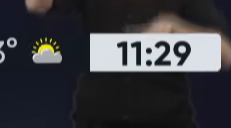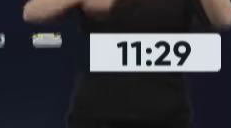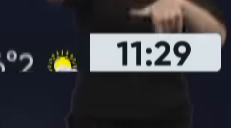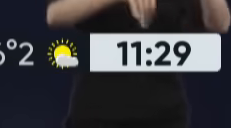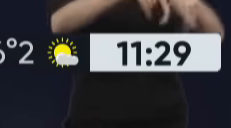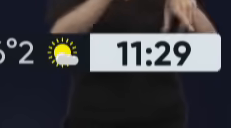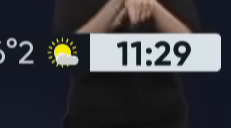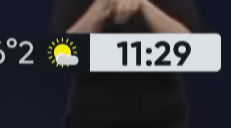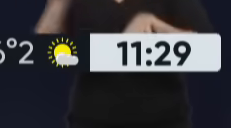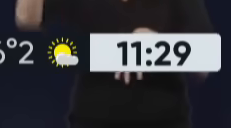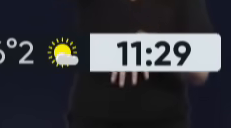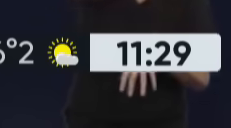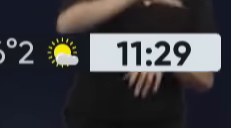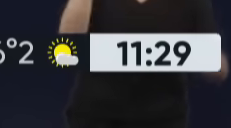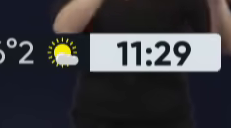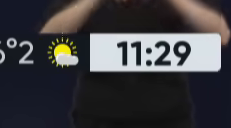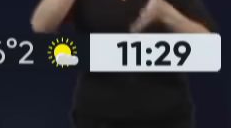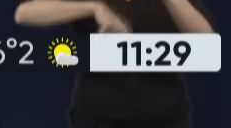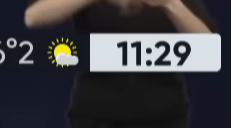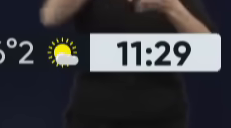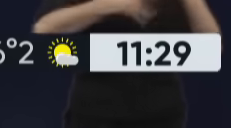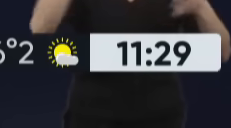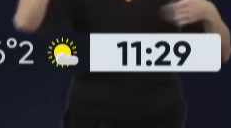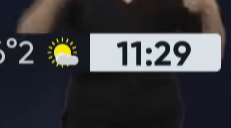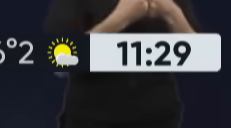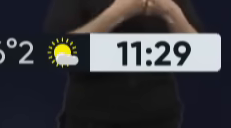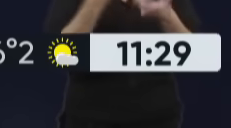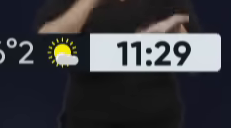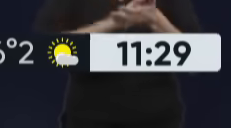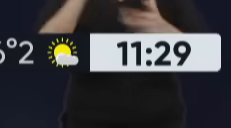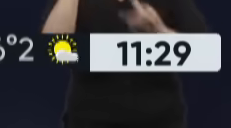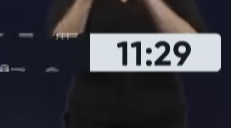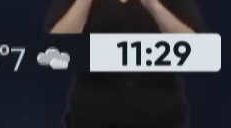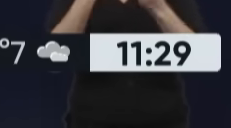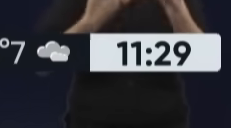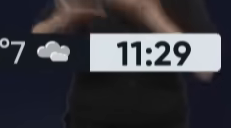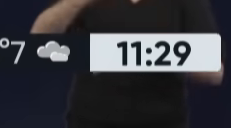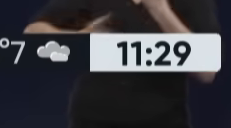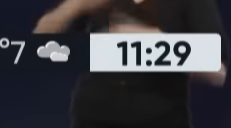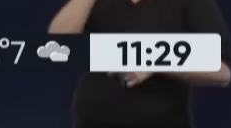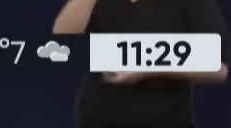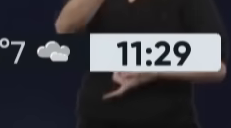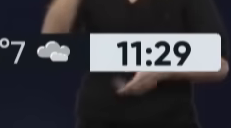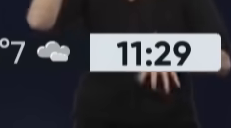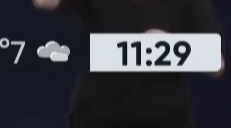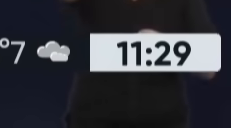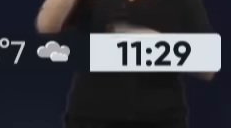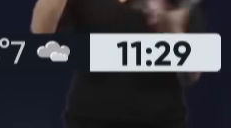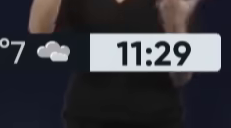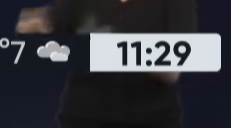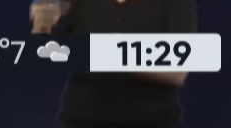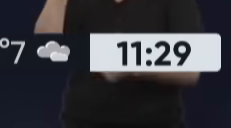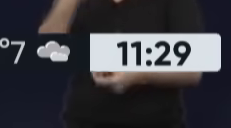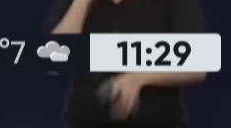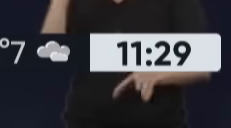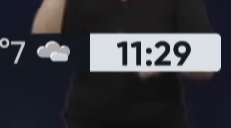las provincias a firmar un nuevo convenio de intercambio de información. Las provincias que no adhieran al nuevo sistema van a perder el acceso a la